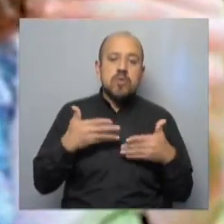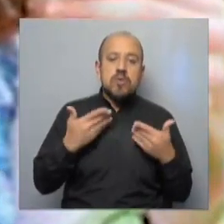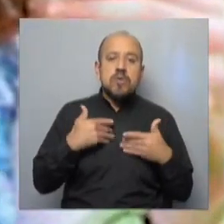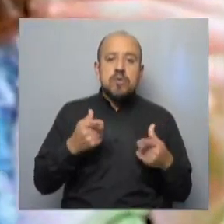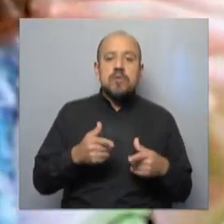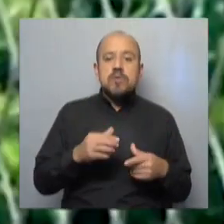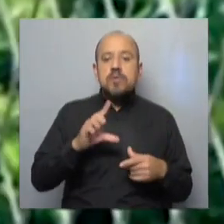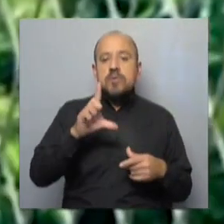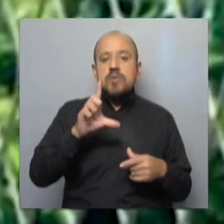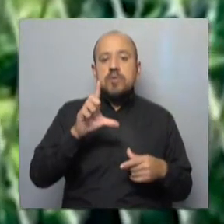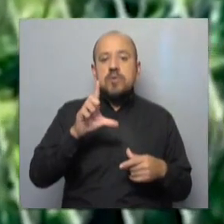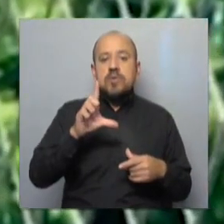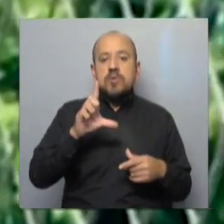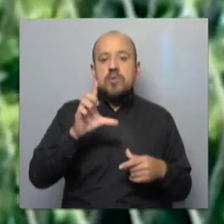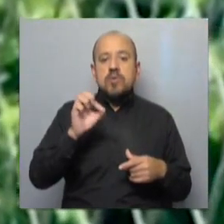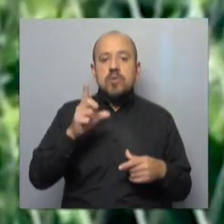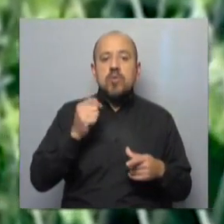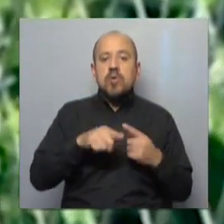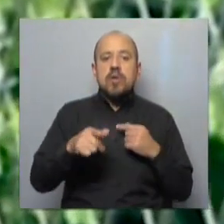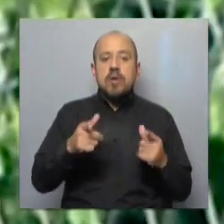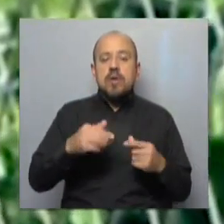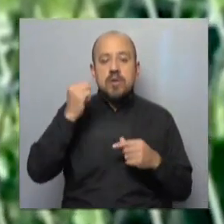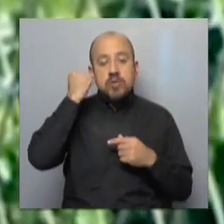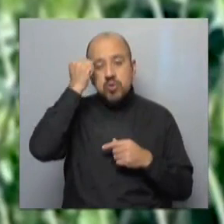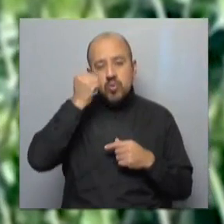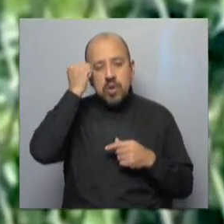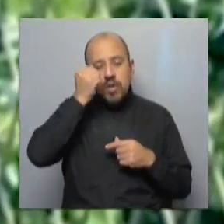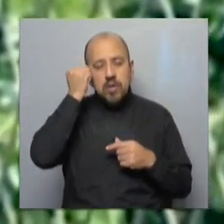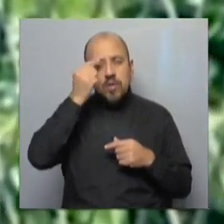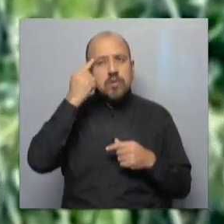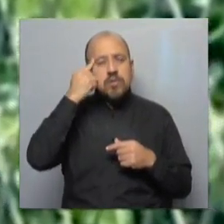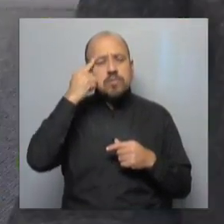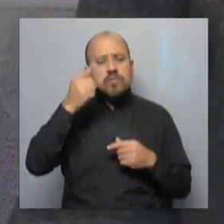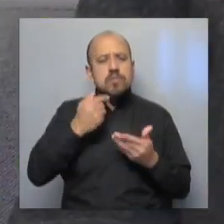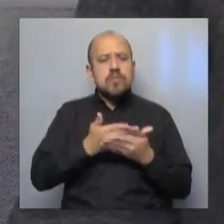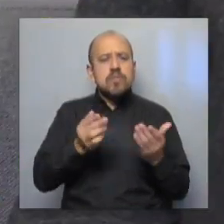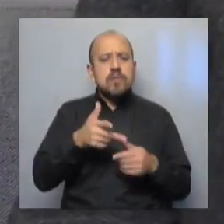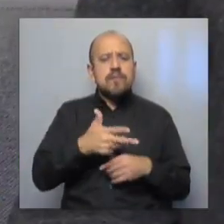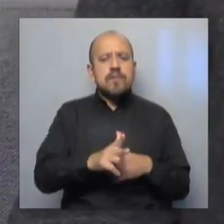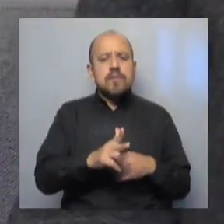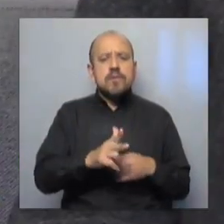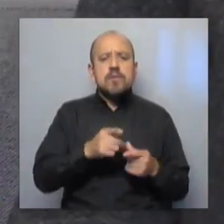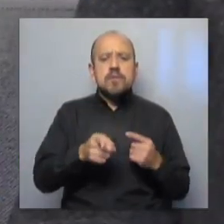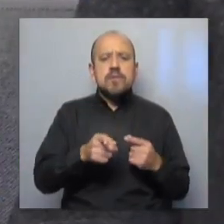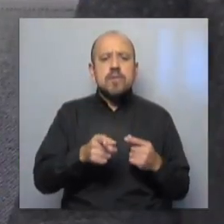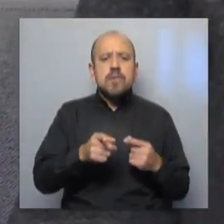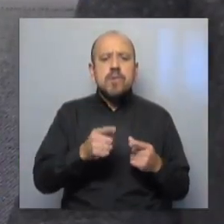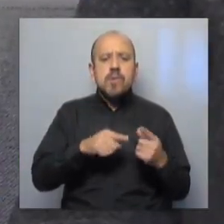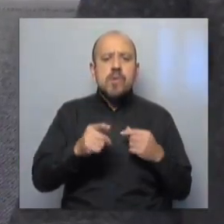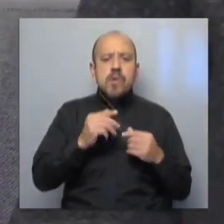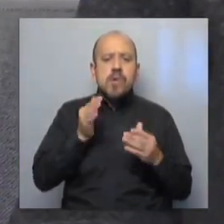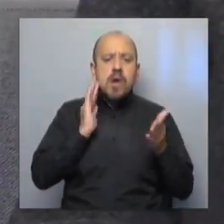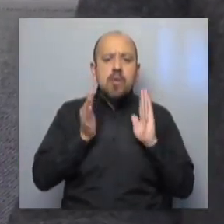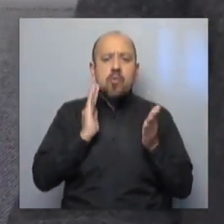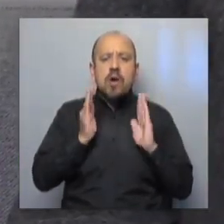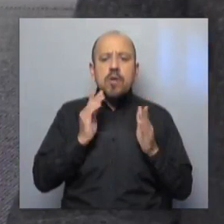se me presentó el sueño me mostró una fecha le escribí a los abogados